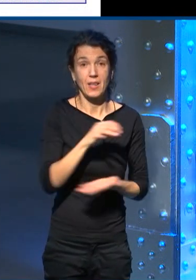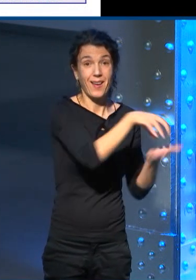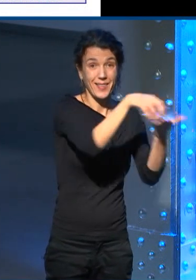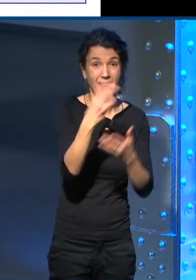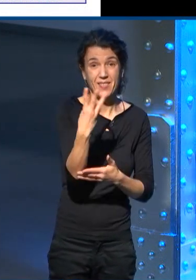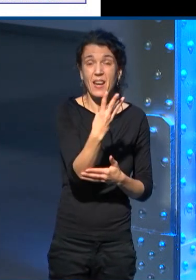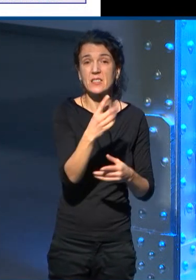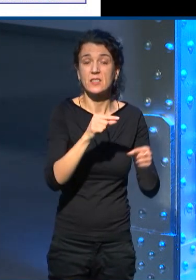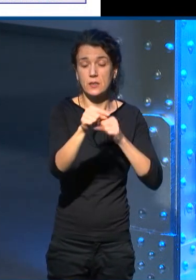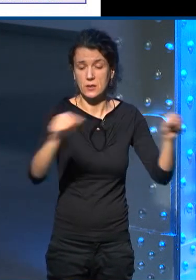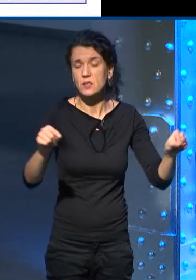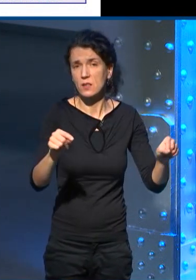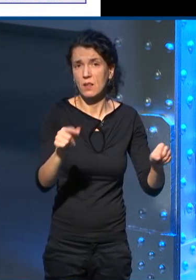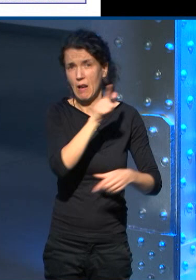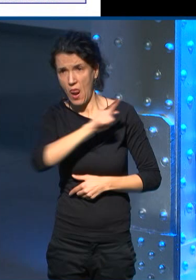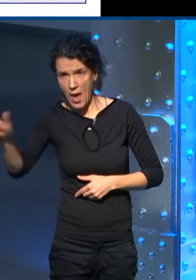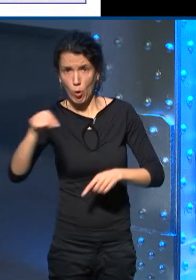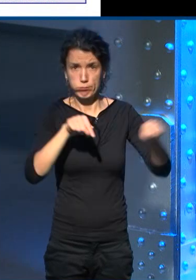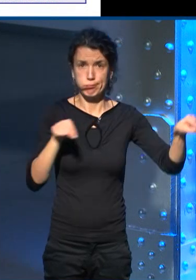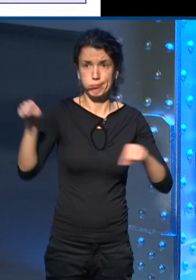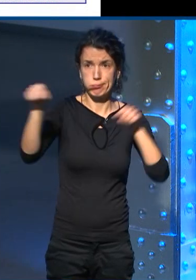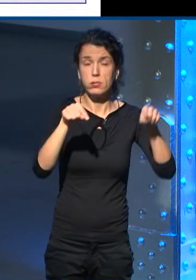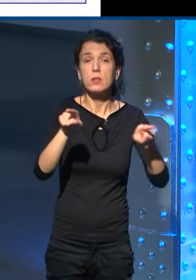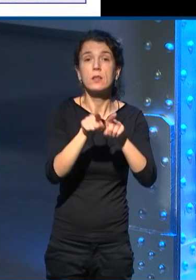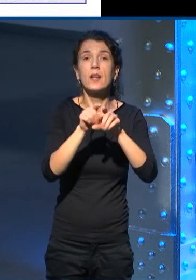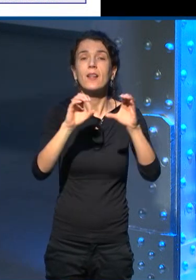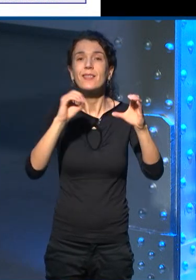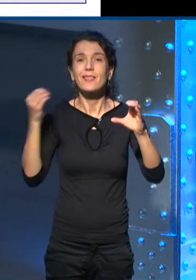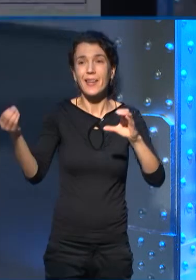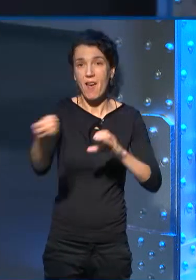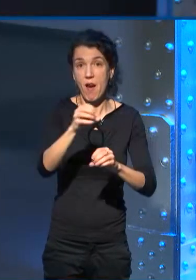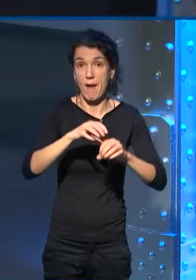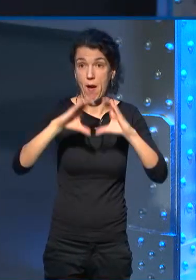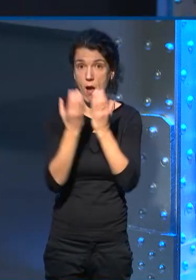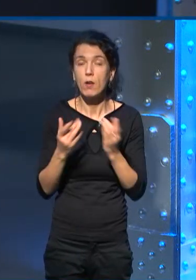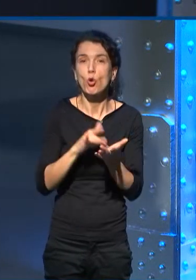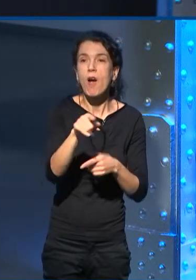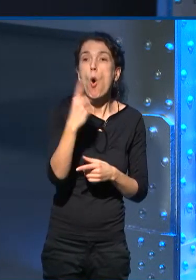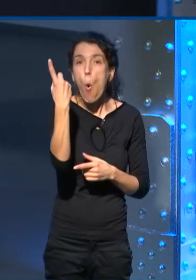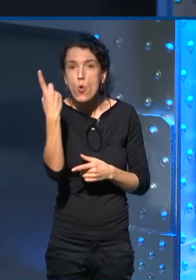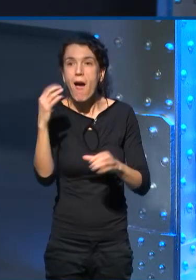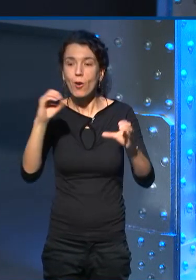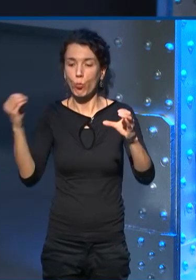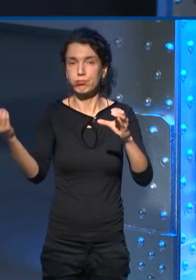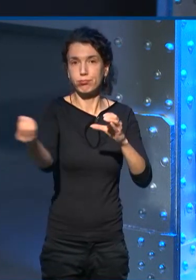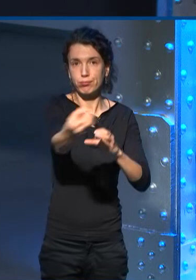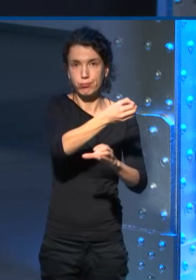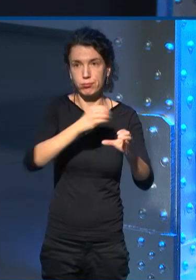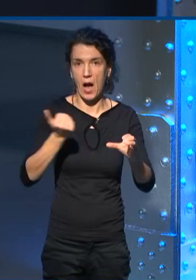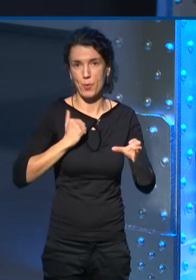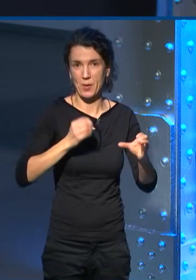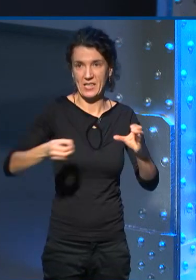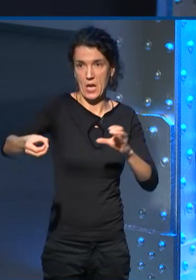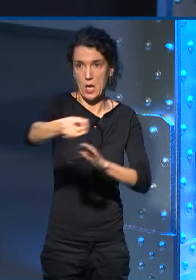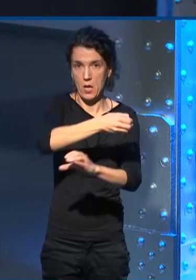estaciones muy separadas geográficamente para que conforme la Tierra va rotando, nos aseguremos de que siempre hay una que está mirando a donde queremos mirar, porque hay